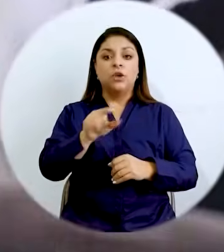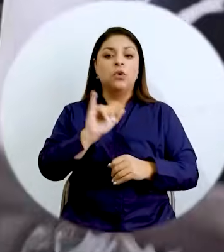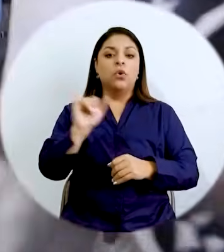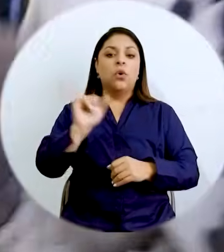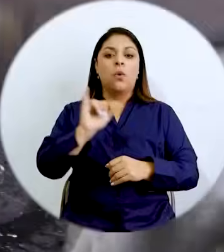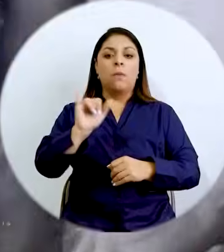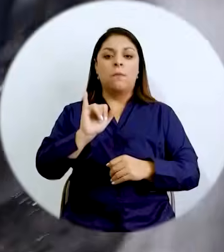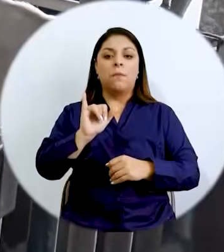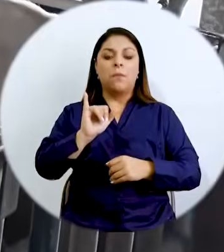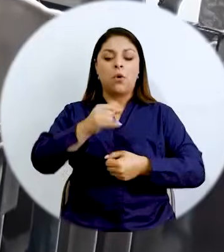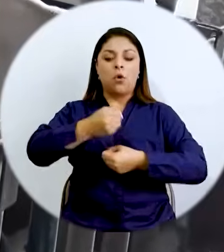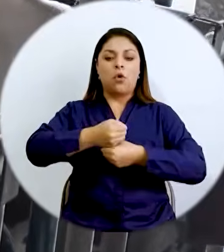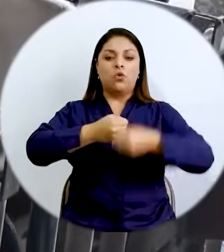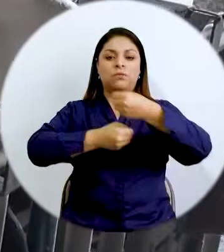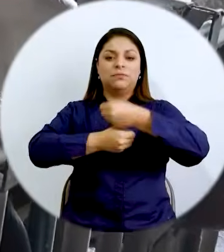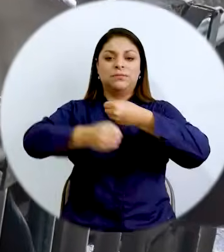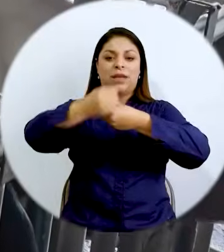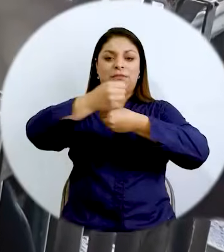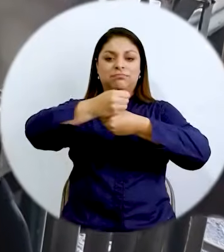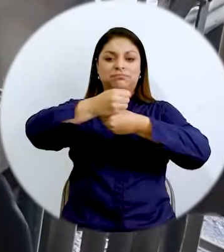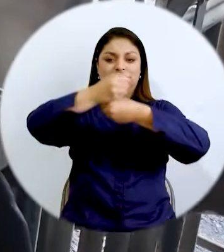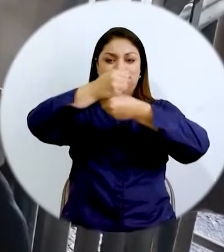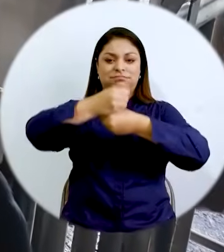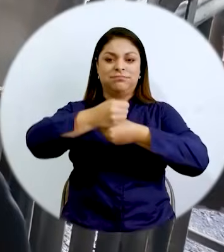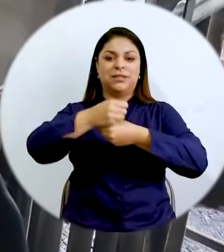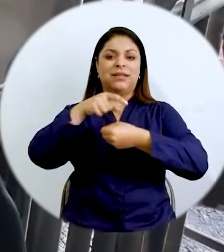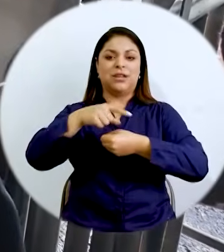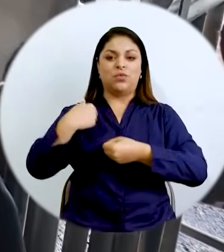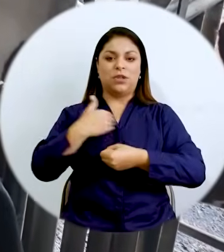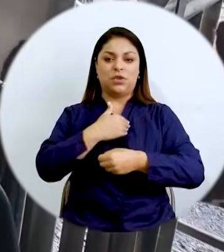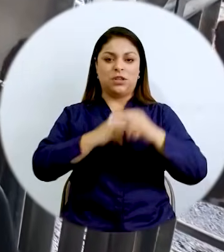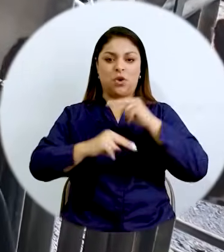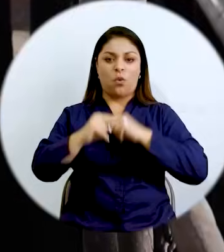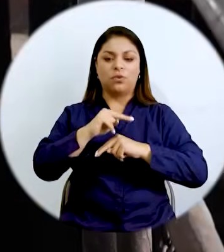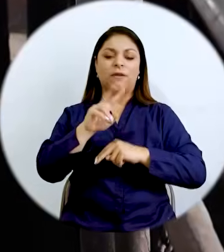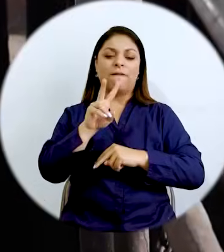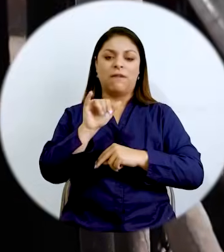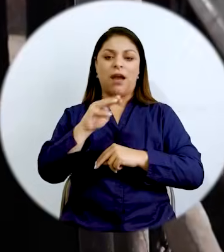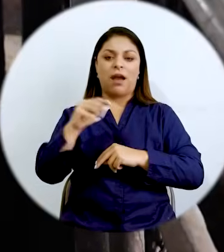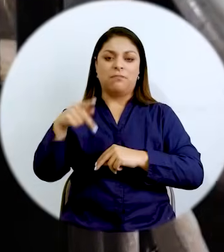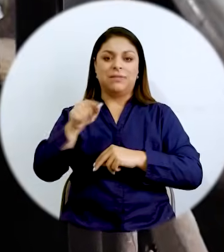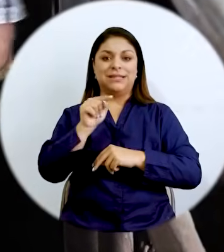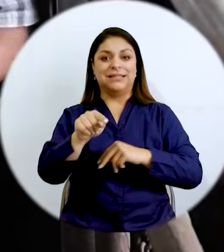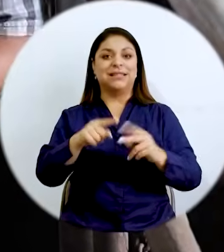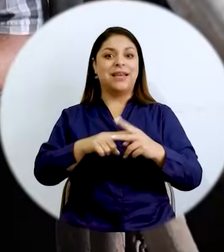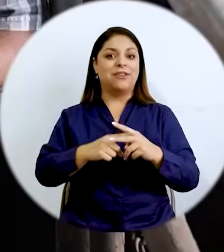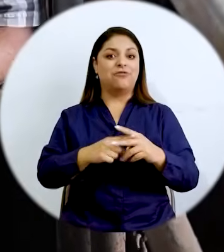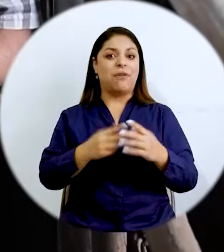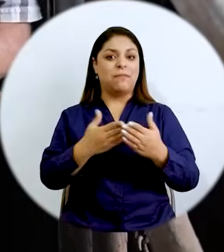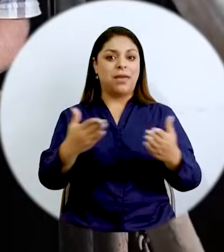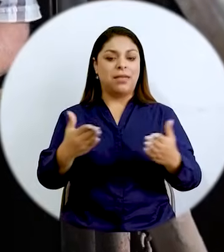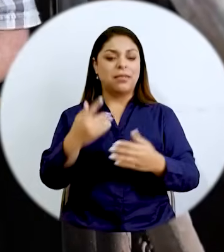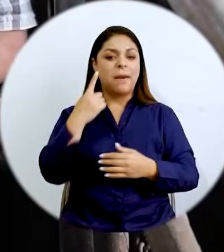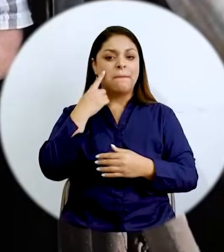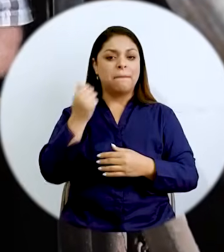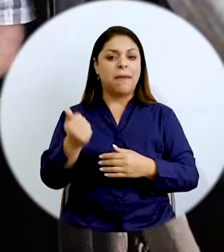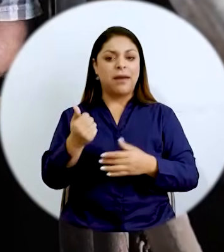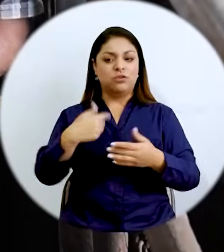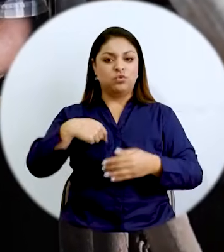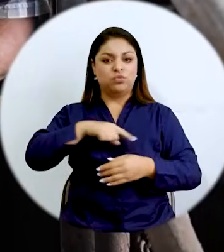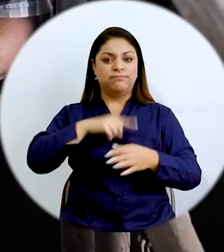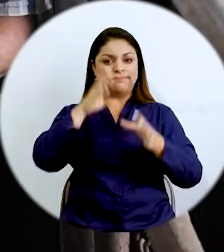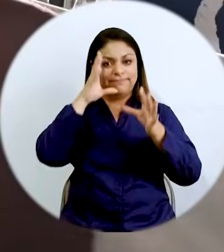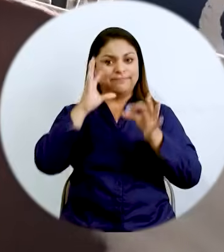importante. Es parte de la columna vertebral de este negocio, van es la